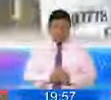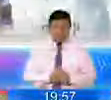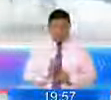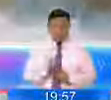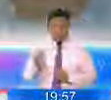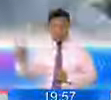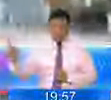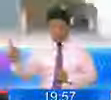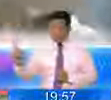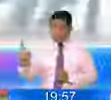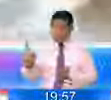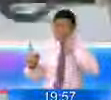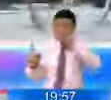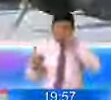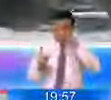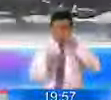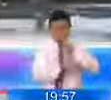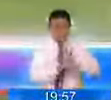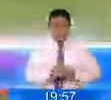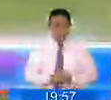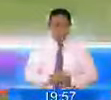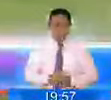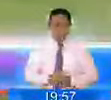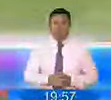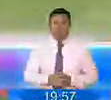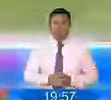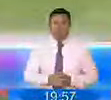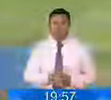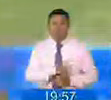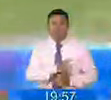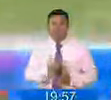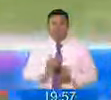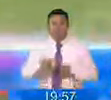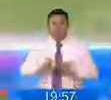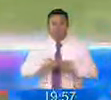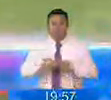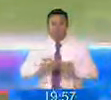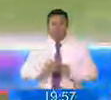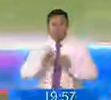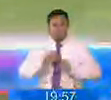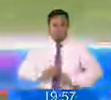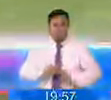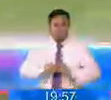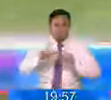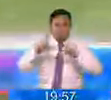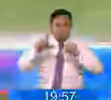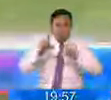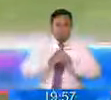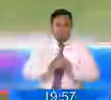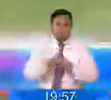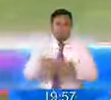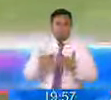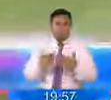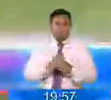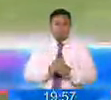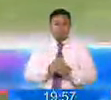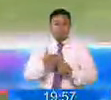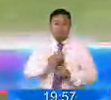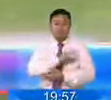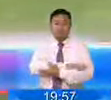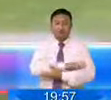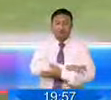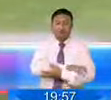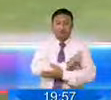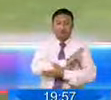el momento justo de la competencia. Dentro de la competencia van a ser fotografiados a través de la plataforma